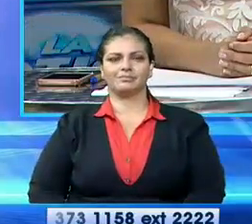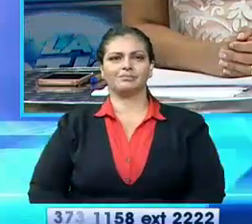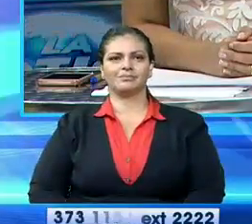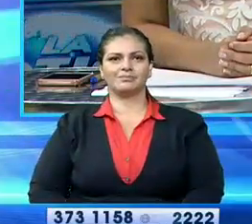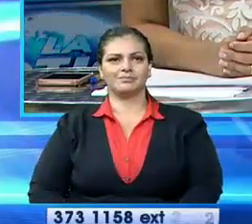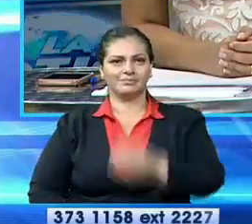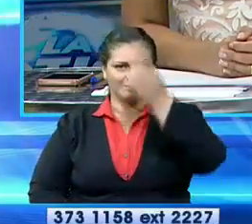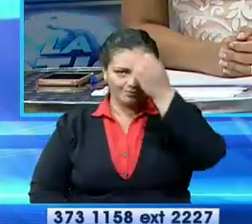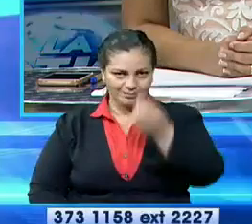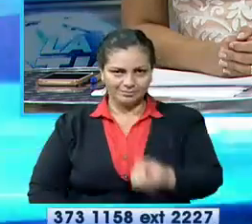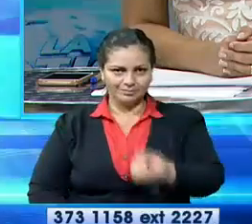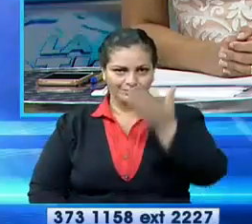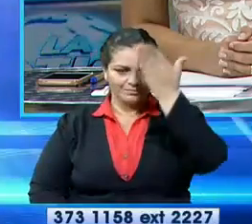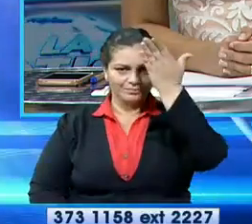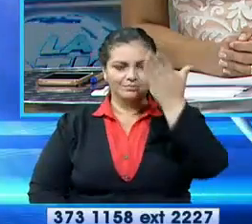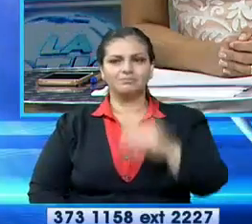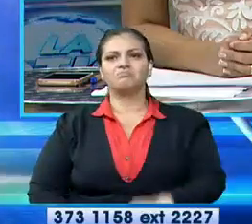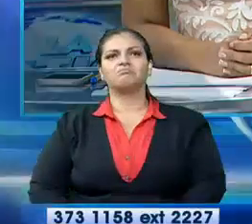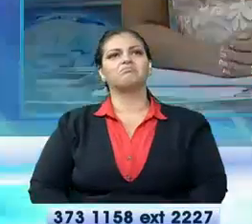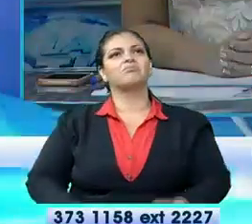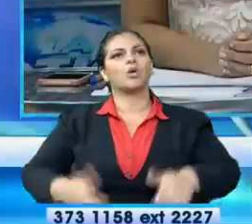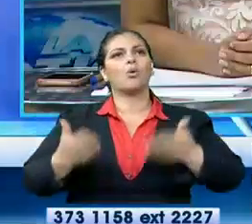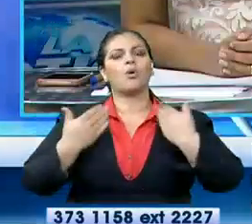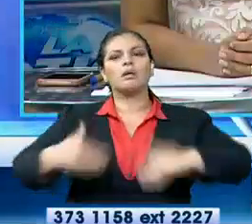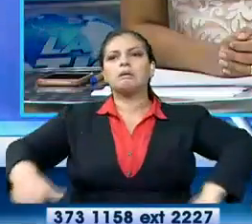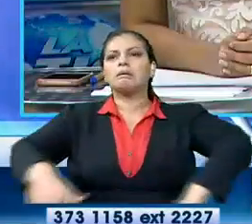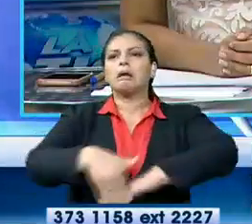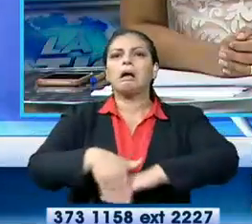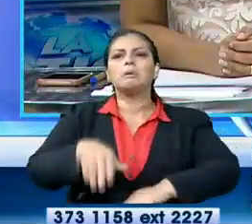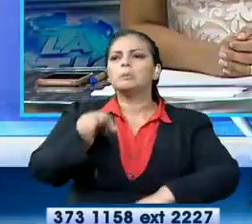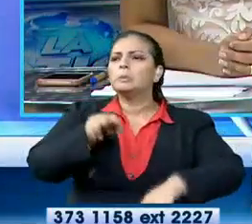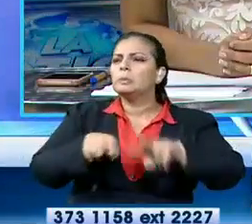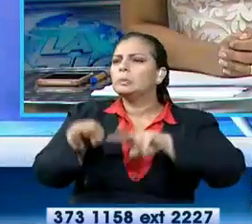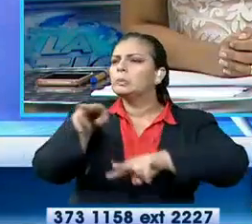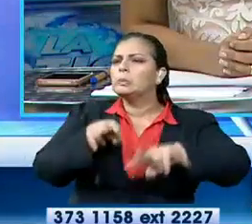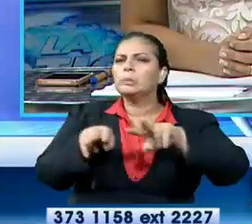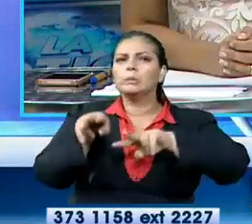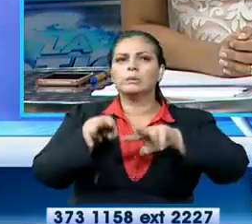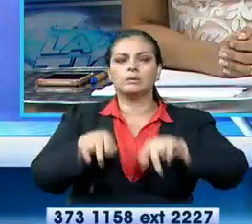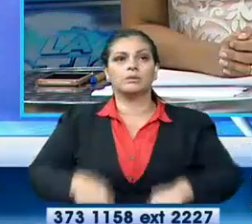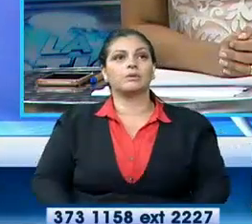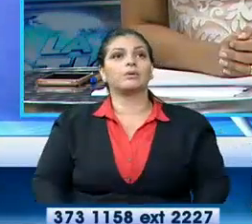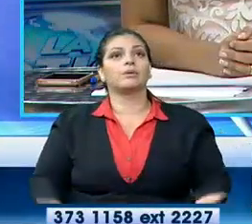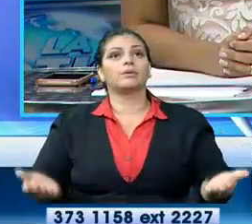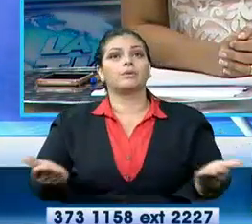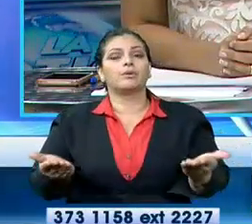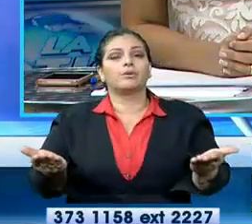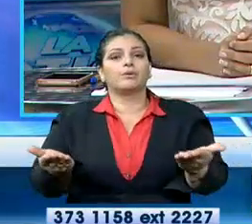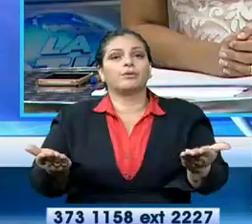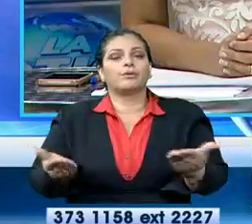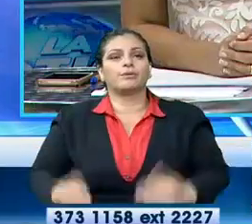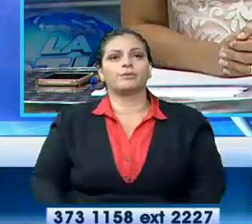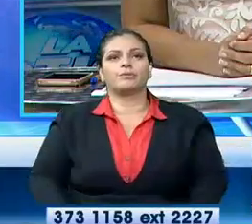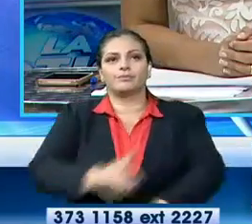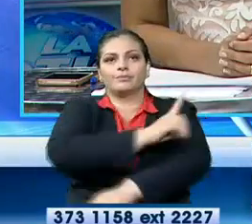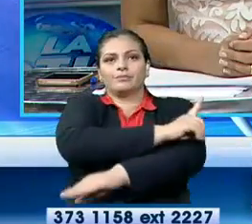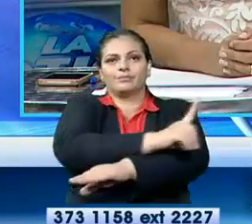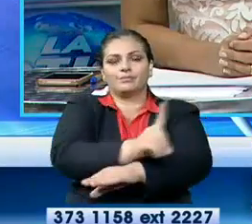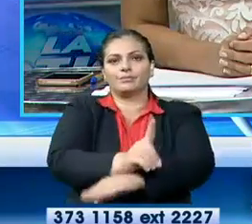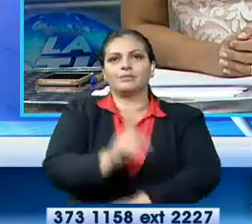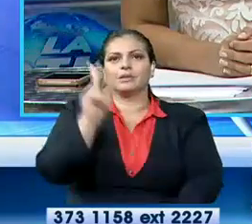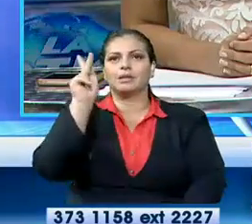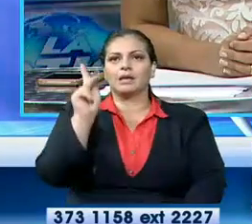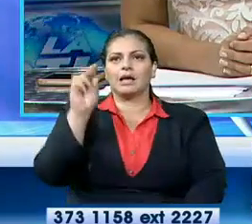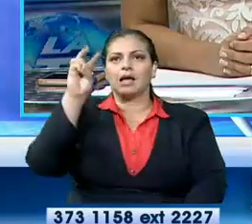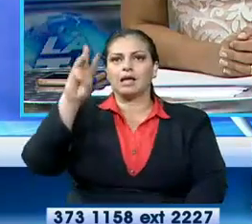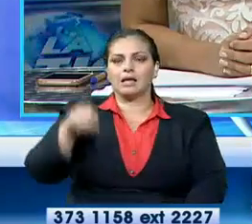Buenos días. Continuamos con el recorrido informativo, el cual nos ha traído al kilómetro 9.5 de la vía Adaule,